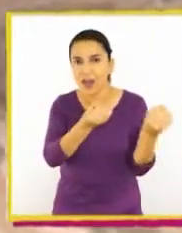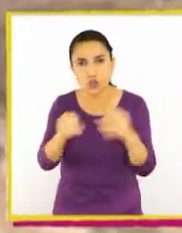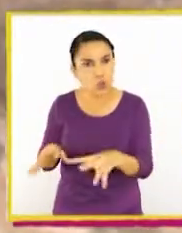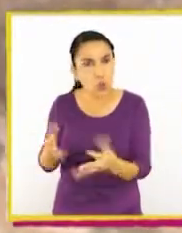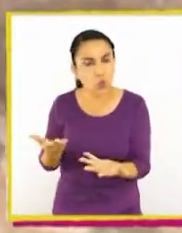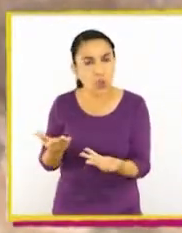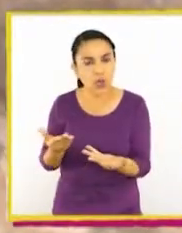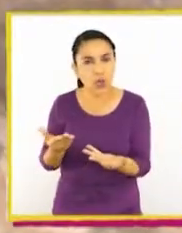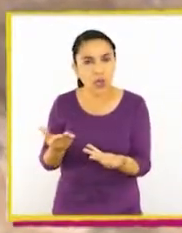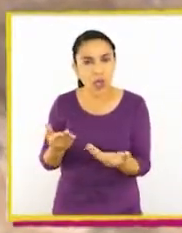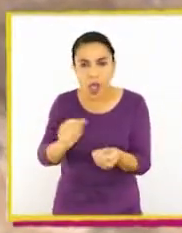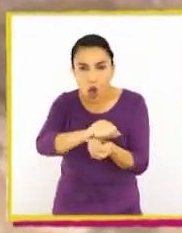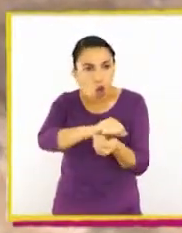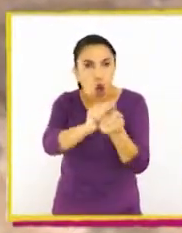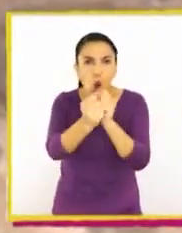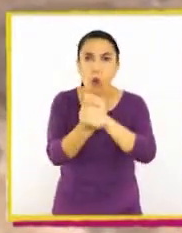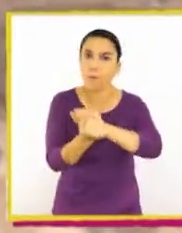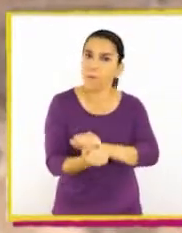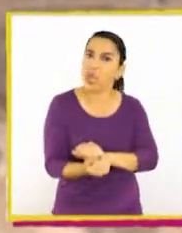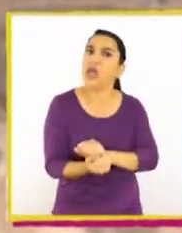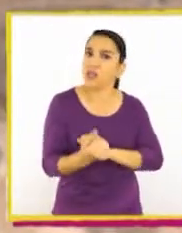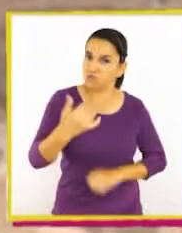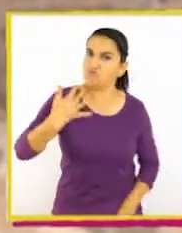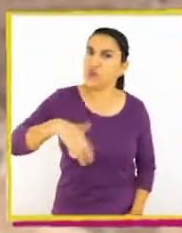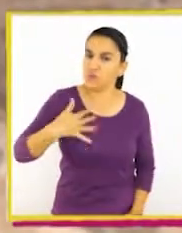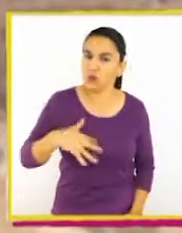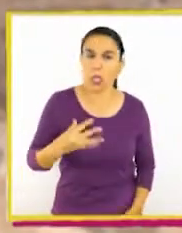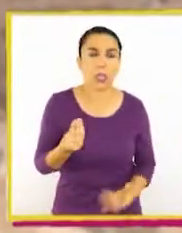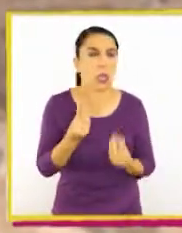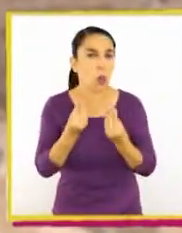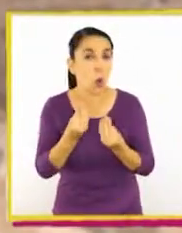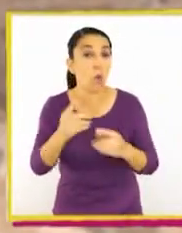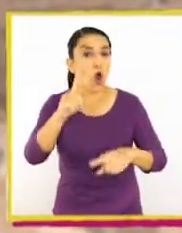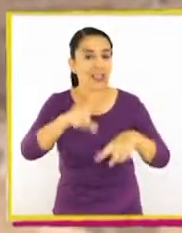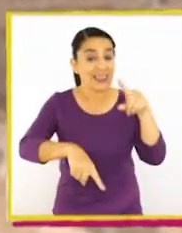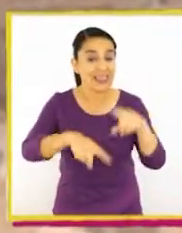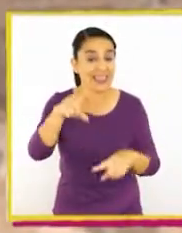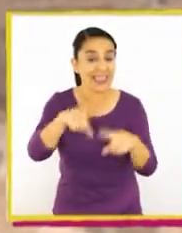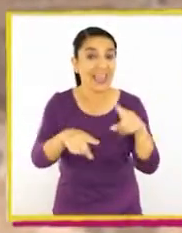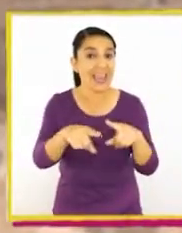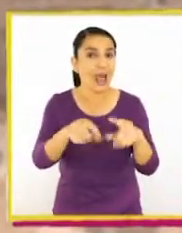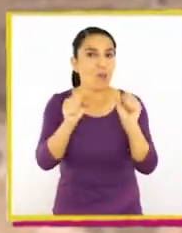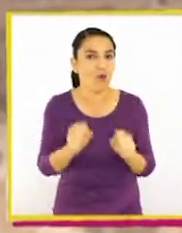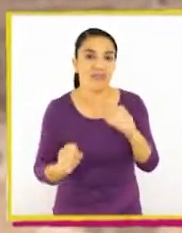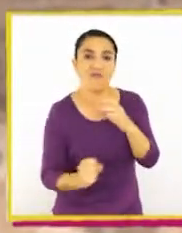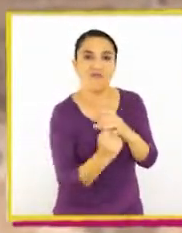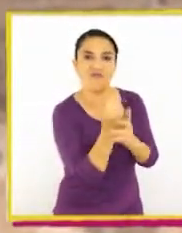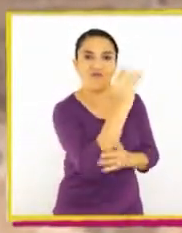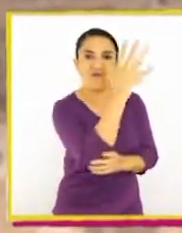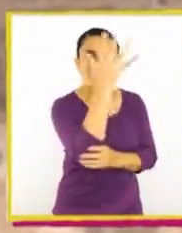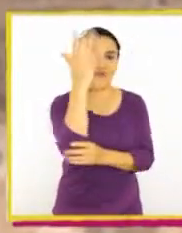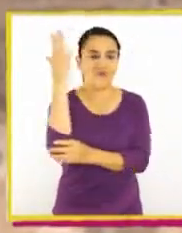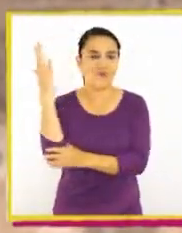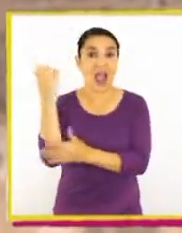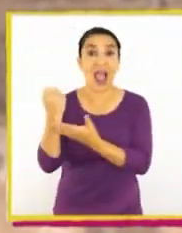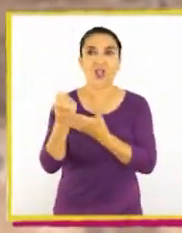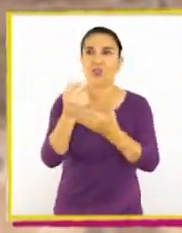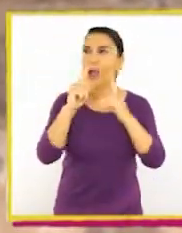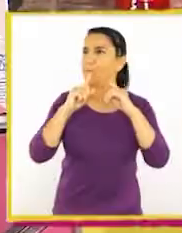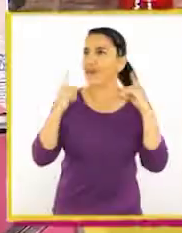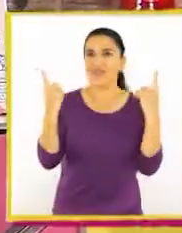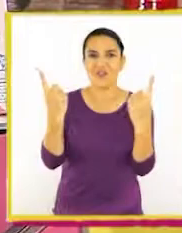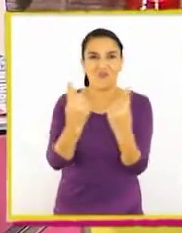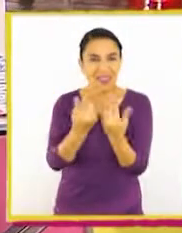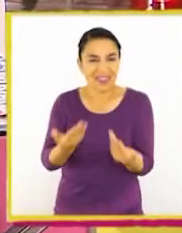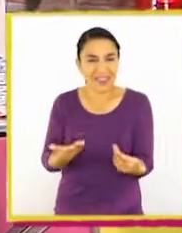basura. De hecho, se convierten en algo que es muy útil, como la tierra, que luego nos permite plantar árboles y así ayudar al medio